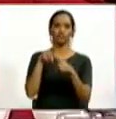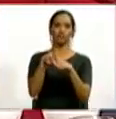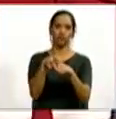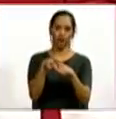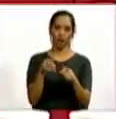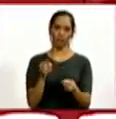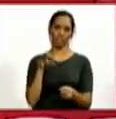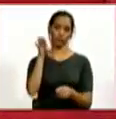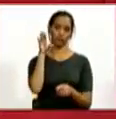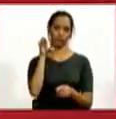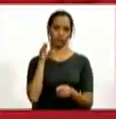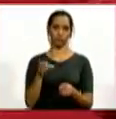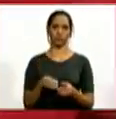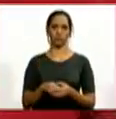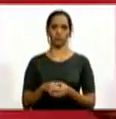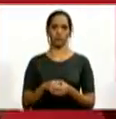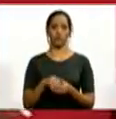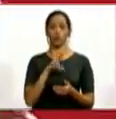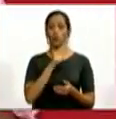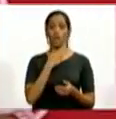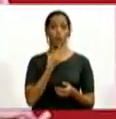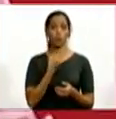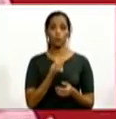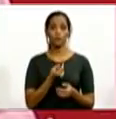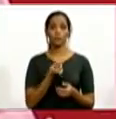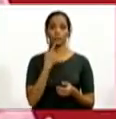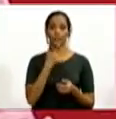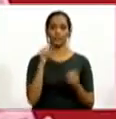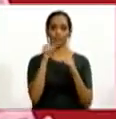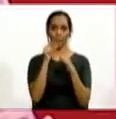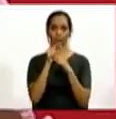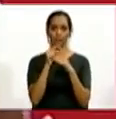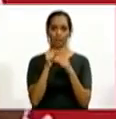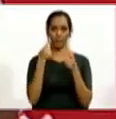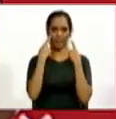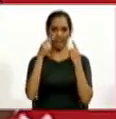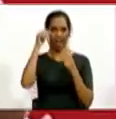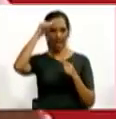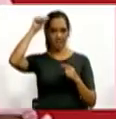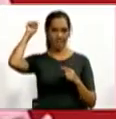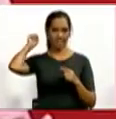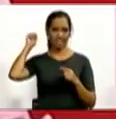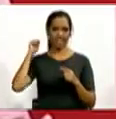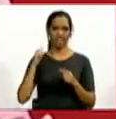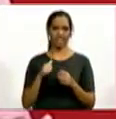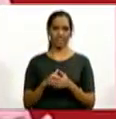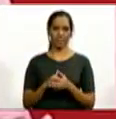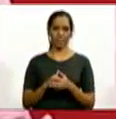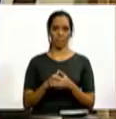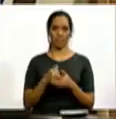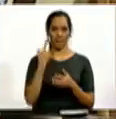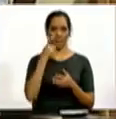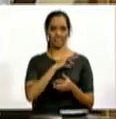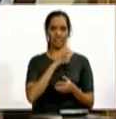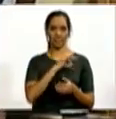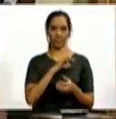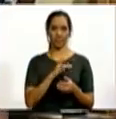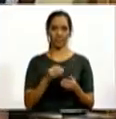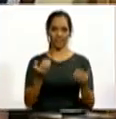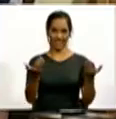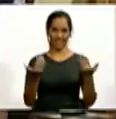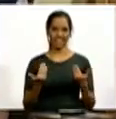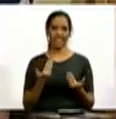no les gusta que uno diga esta frase. Existen los enchufados. Yo decía, mira cómo enfocan a Pacheco en slow motion mientras el señor director poncha para este